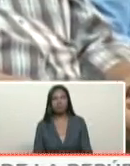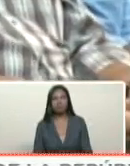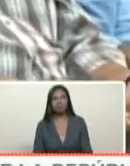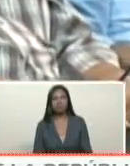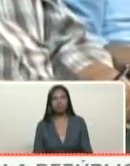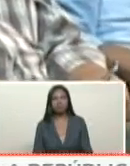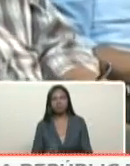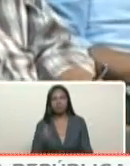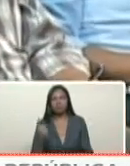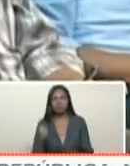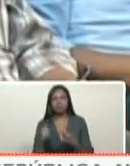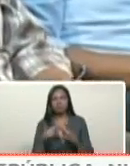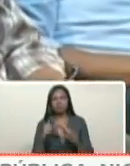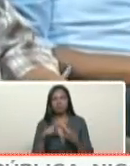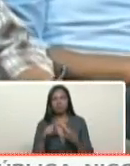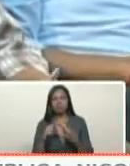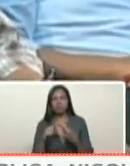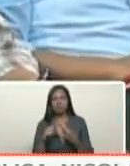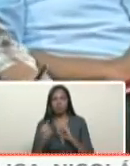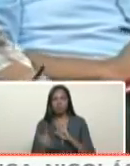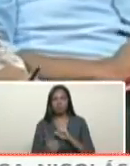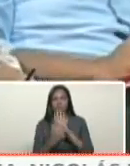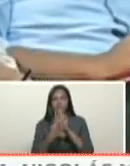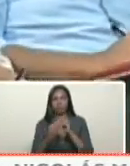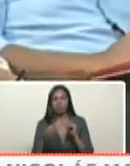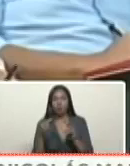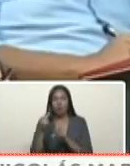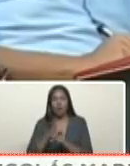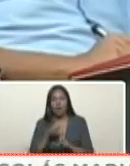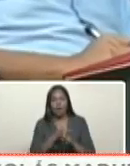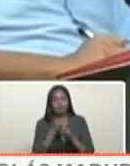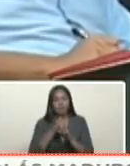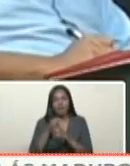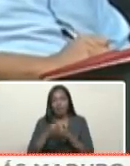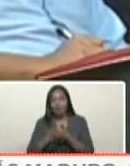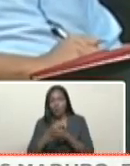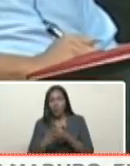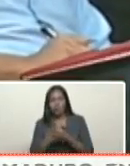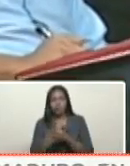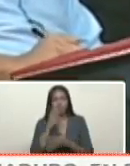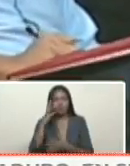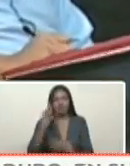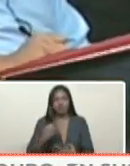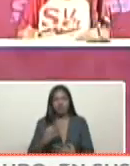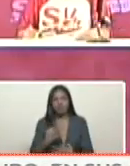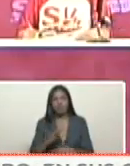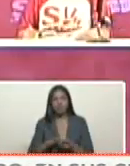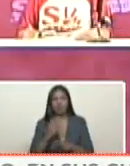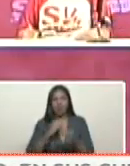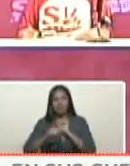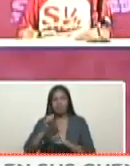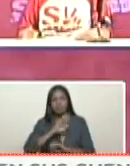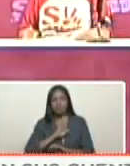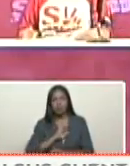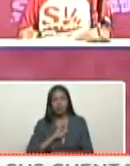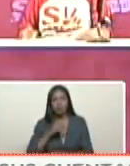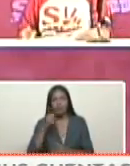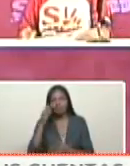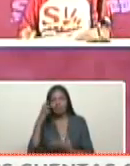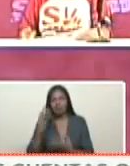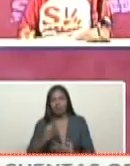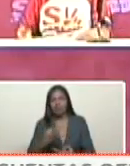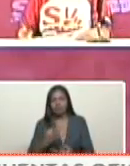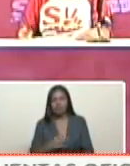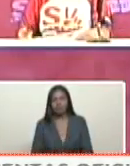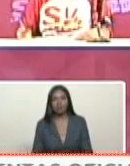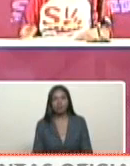Segundo frente. El frente de la batalla por la verdad. La defensa de la verdad.